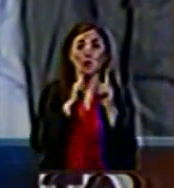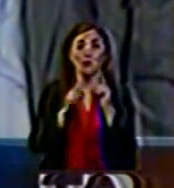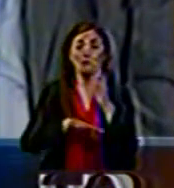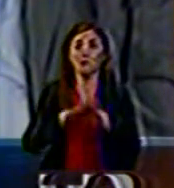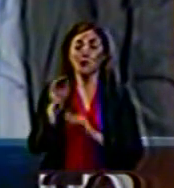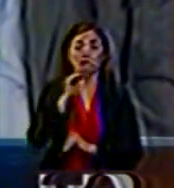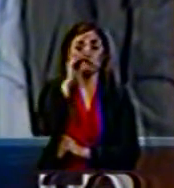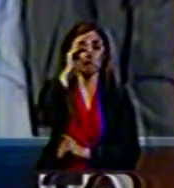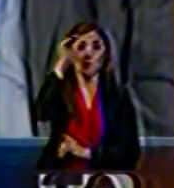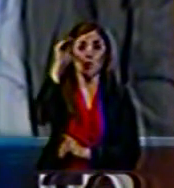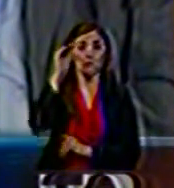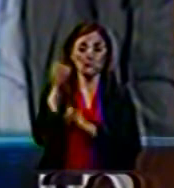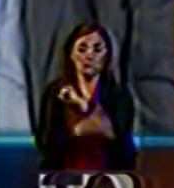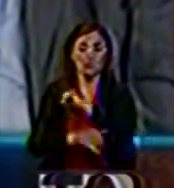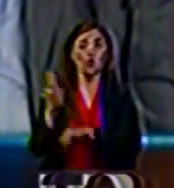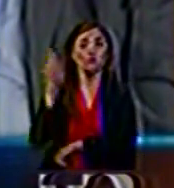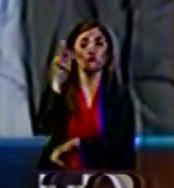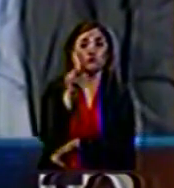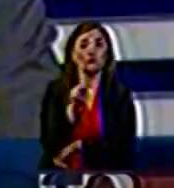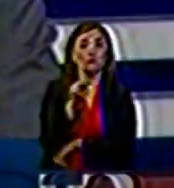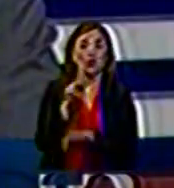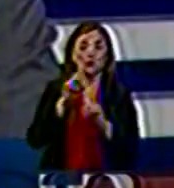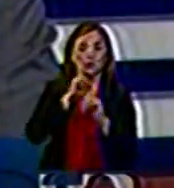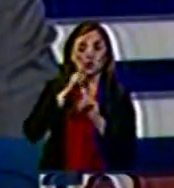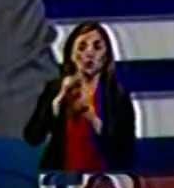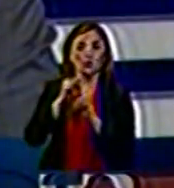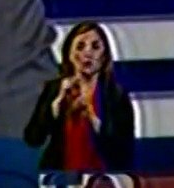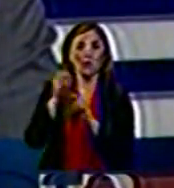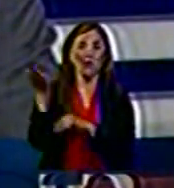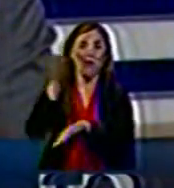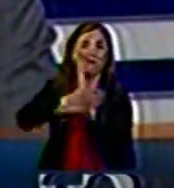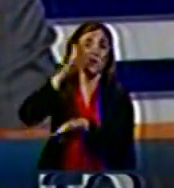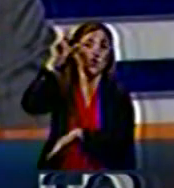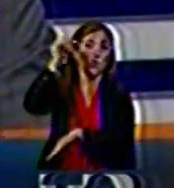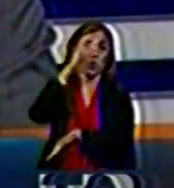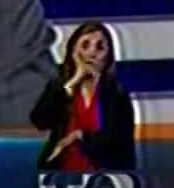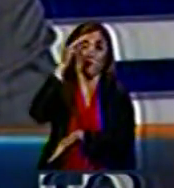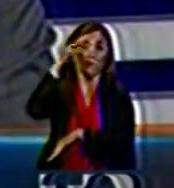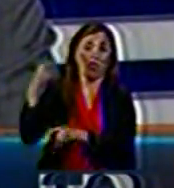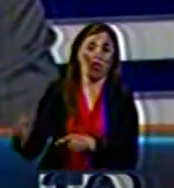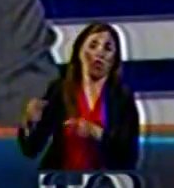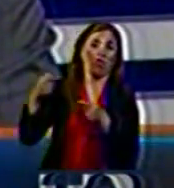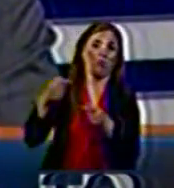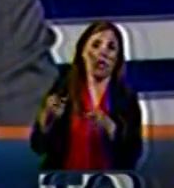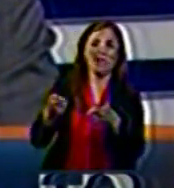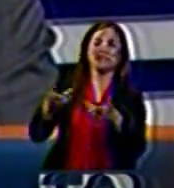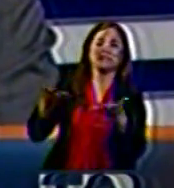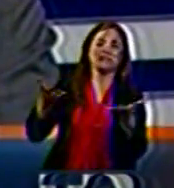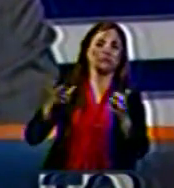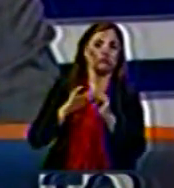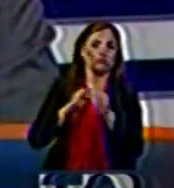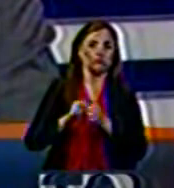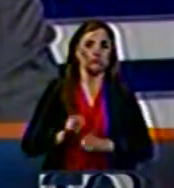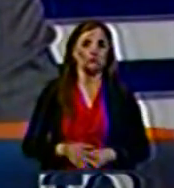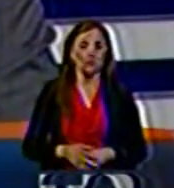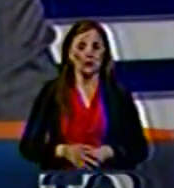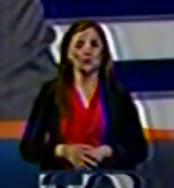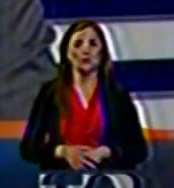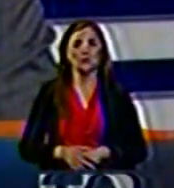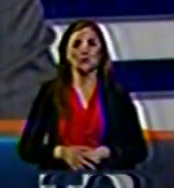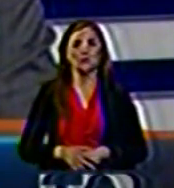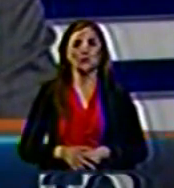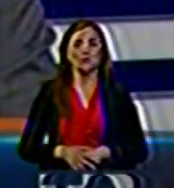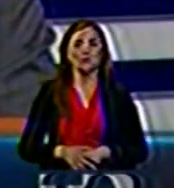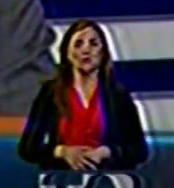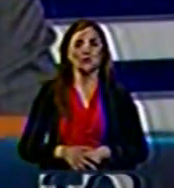con el Reino Unido sobre esta situación que heredamos. El presidente Moreno no va a tener ningún tipo de acercamiento oficial con